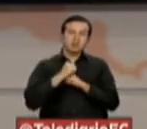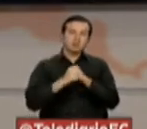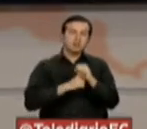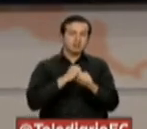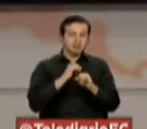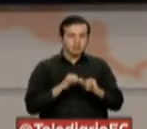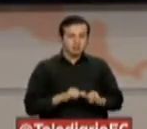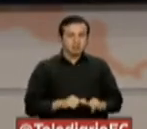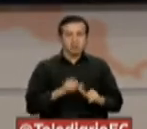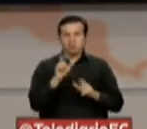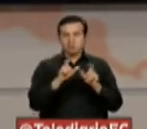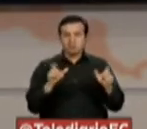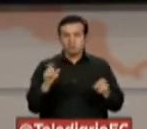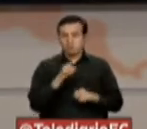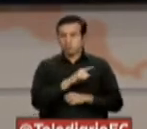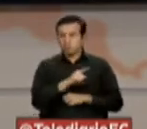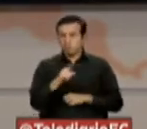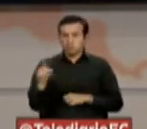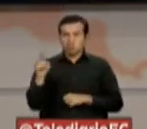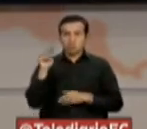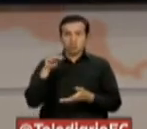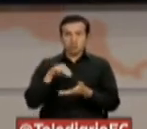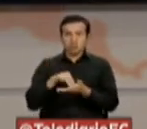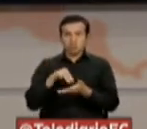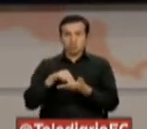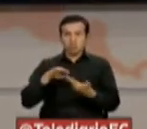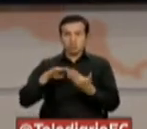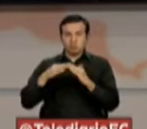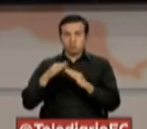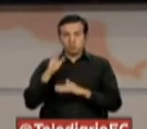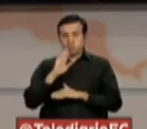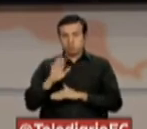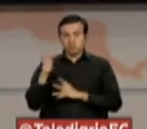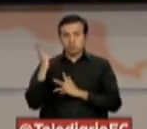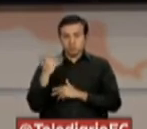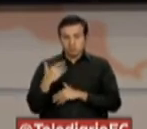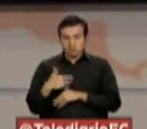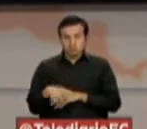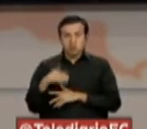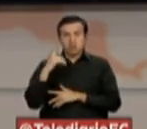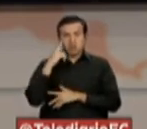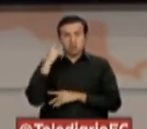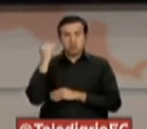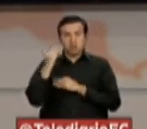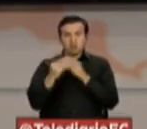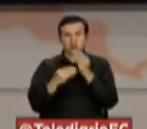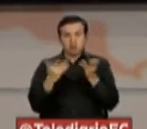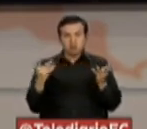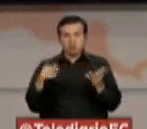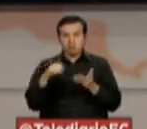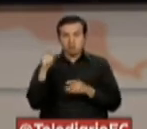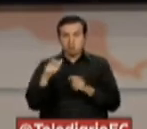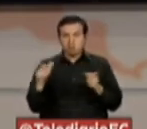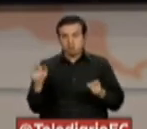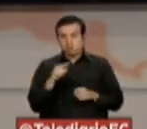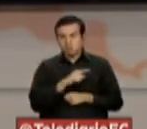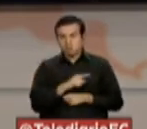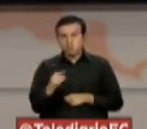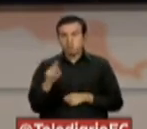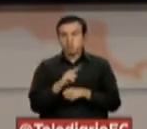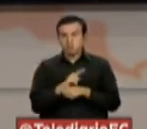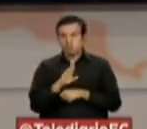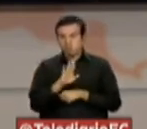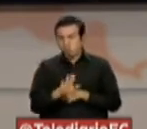Cada una de estas personas, cada uno de los miembros de la comunidad puede entregar esto a su vez a otras personas para su uso